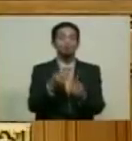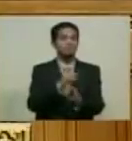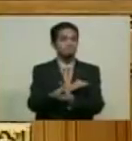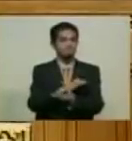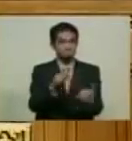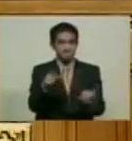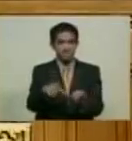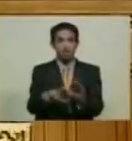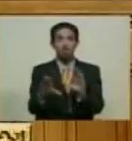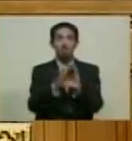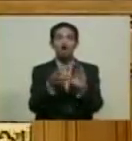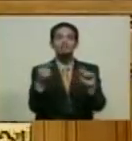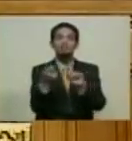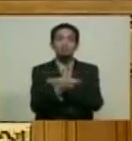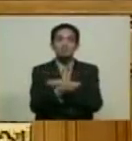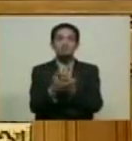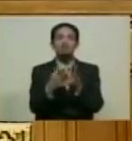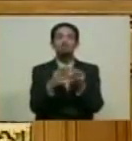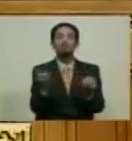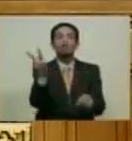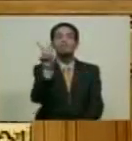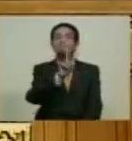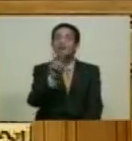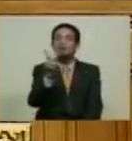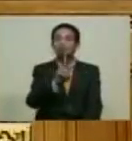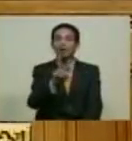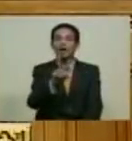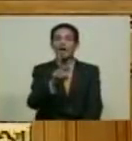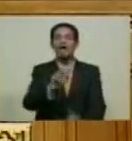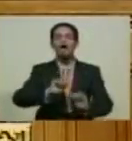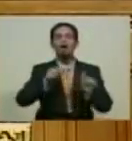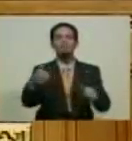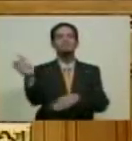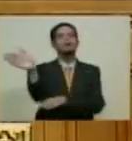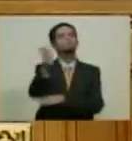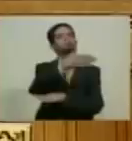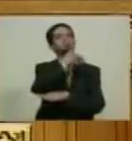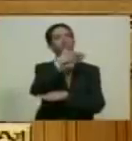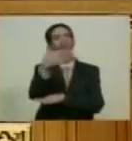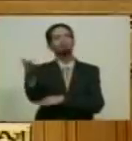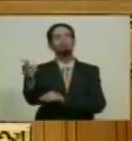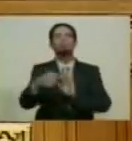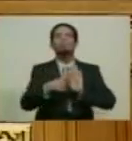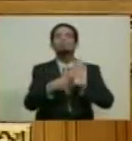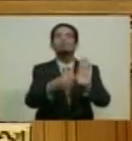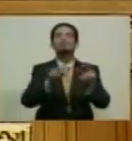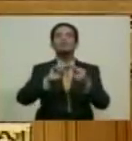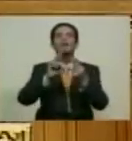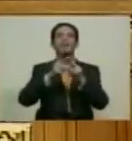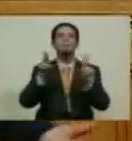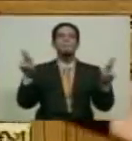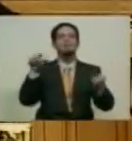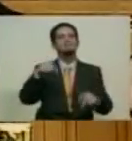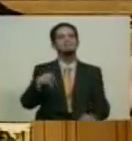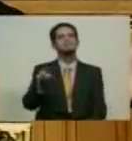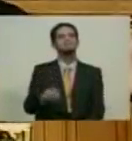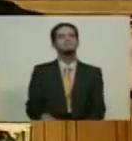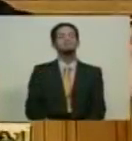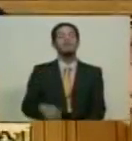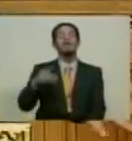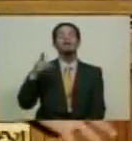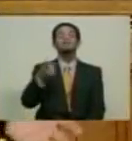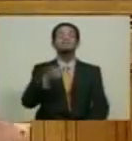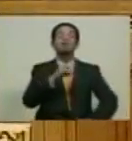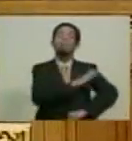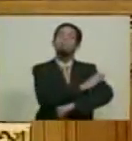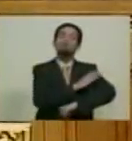Constituyente, toda Venezuela levantará las banderas de la paz, de la tranquilidad y de la reconciliación de nuestra patria. Si la derecha no quiere,